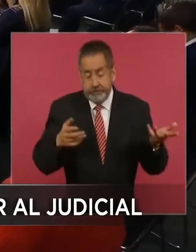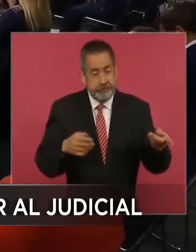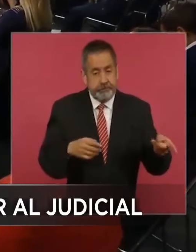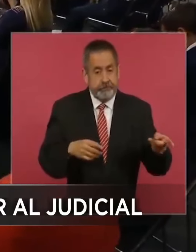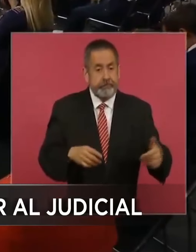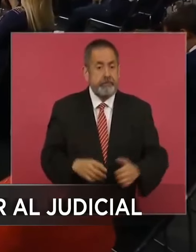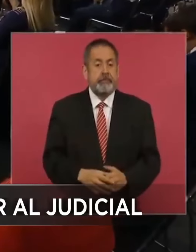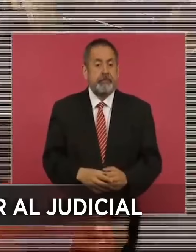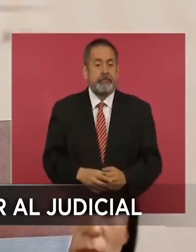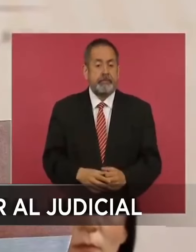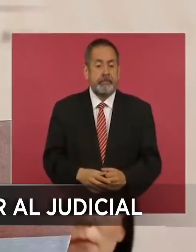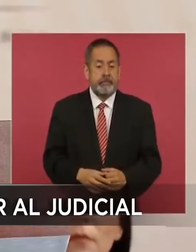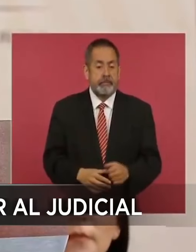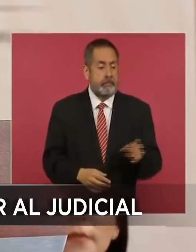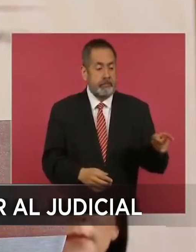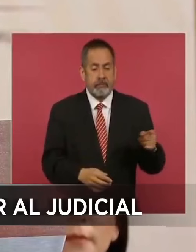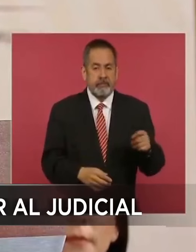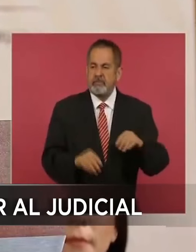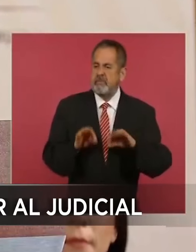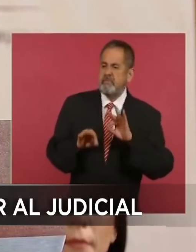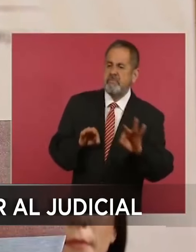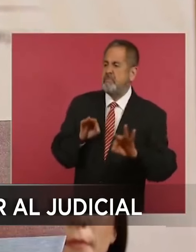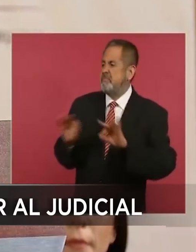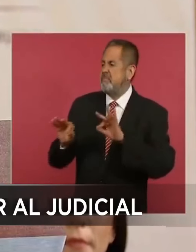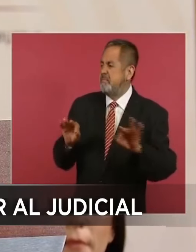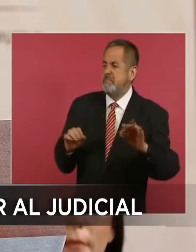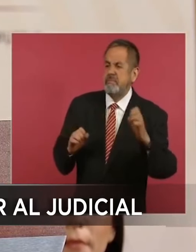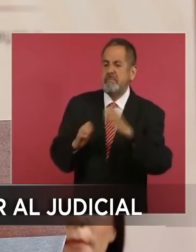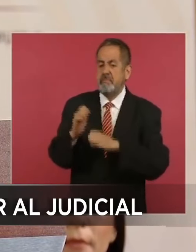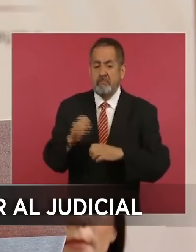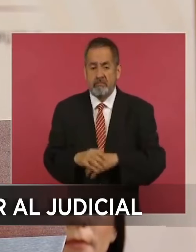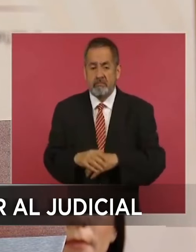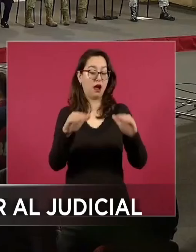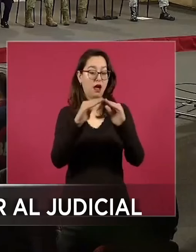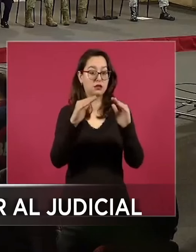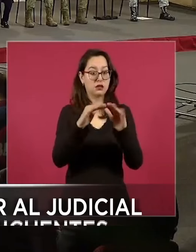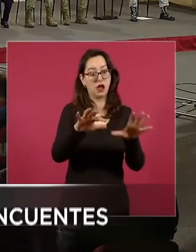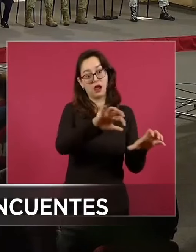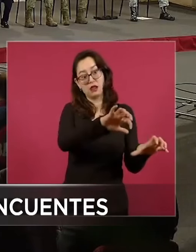afirmó que le corresponderá a la siguiente realizar este ajuste.